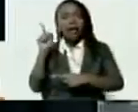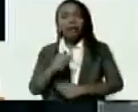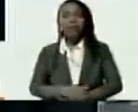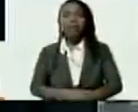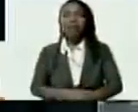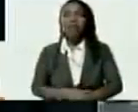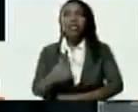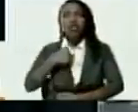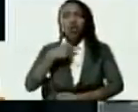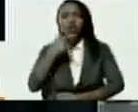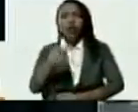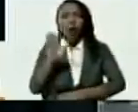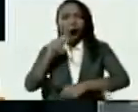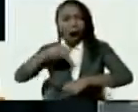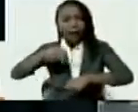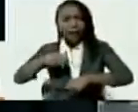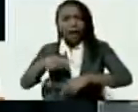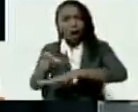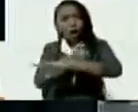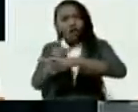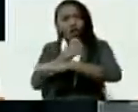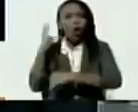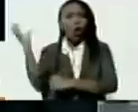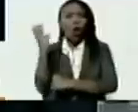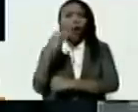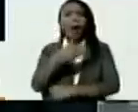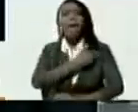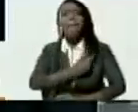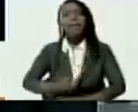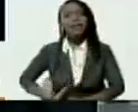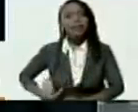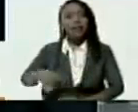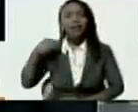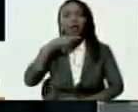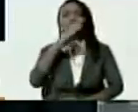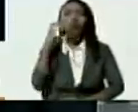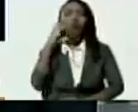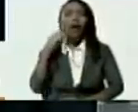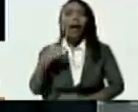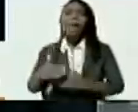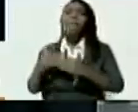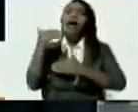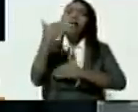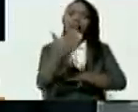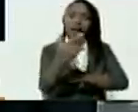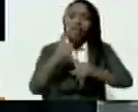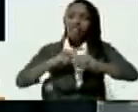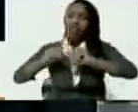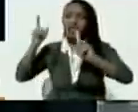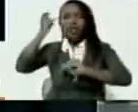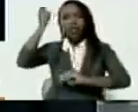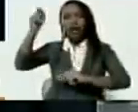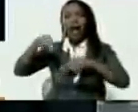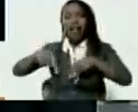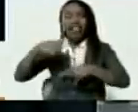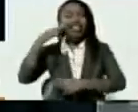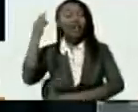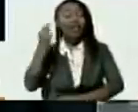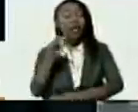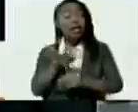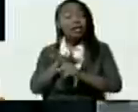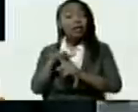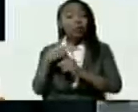Y yo le digo desde aquí al gobierno de Colombia, al presidente Duque, más allá de las diferencias ideológicas, esta es una verdadera